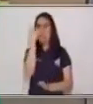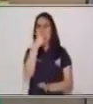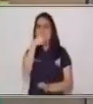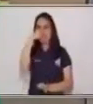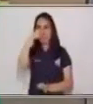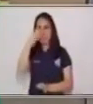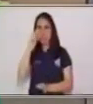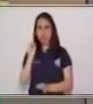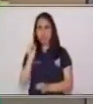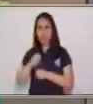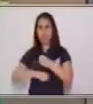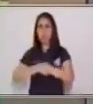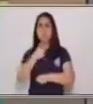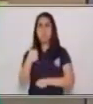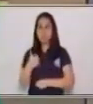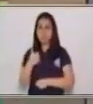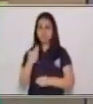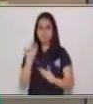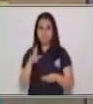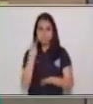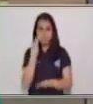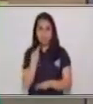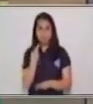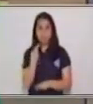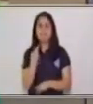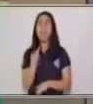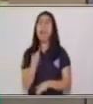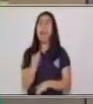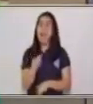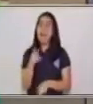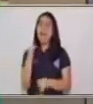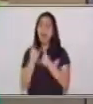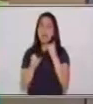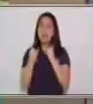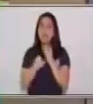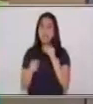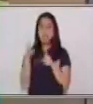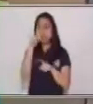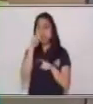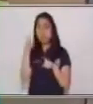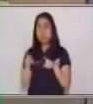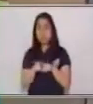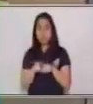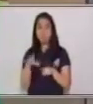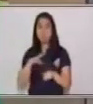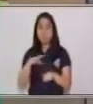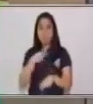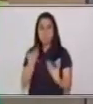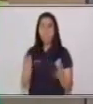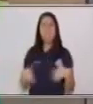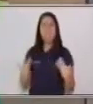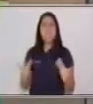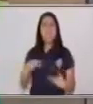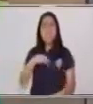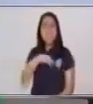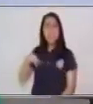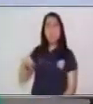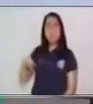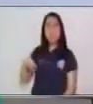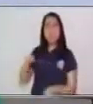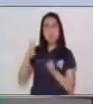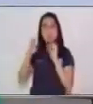Estrofa. Y si te das cuenta, al final tiene un autor, que es Rafael